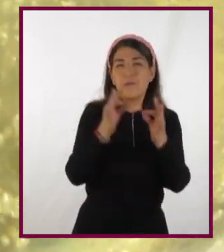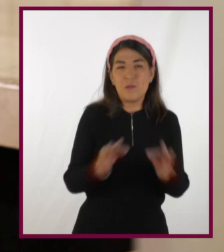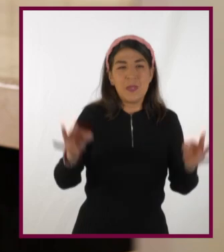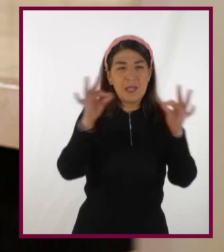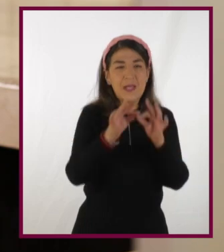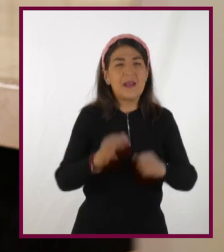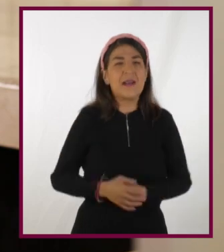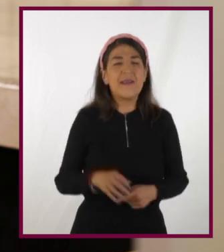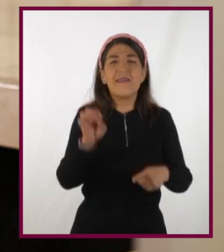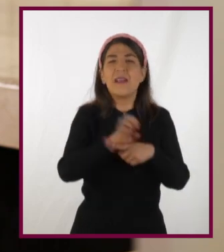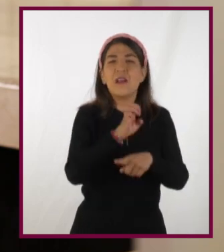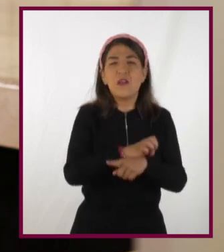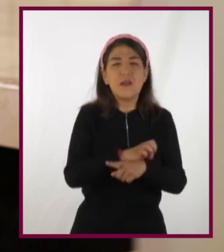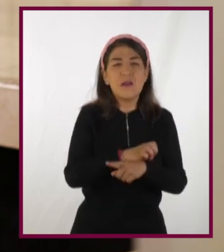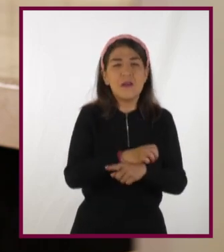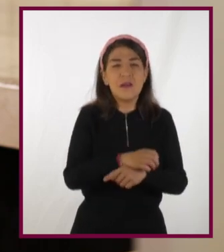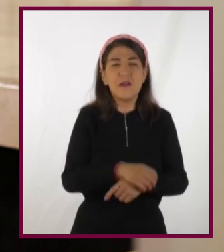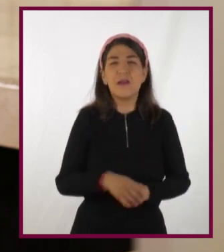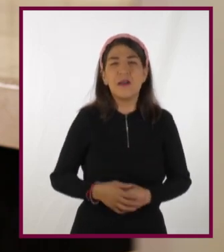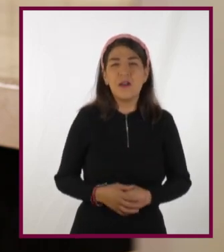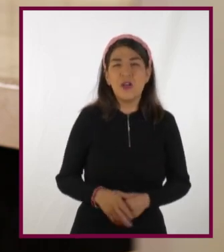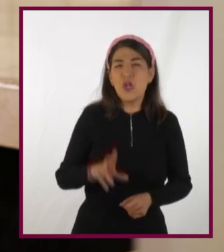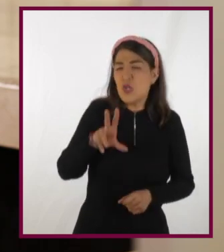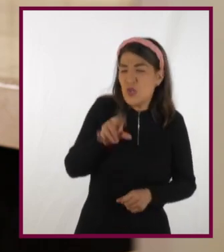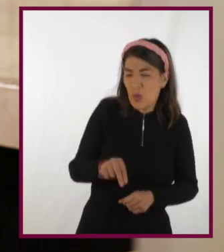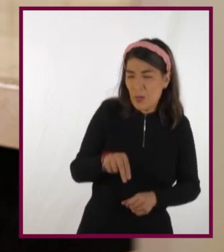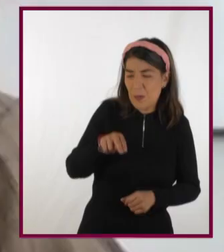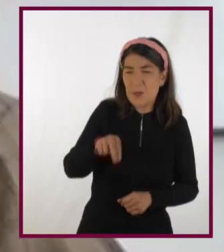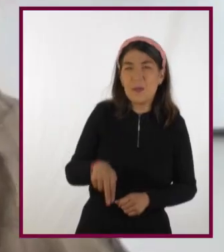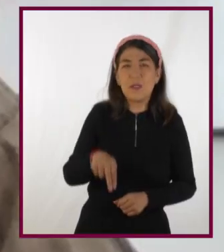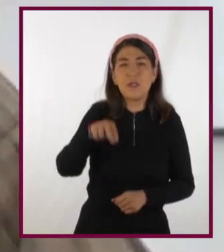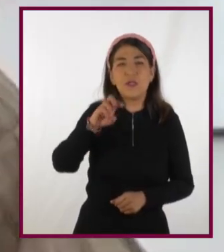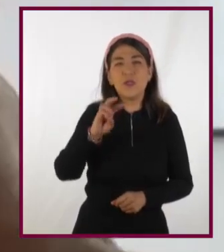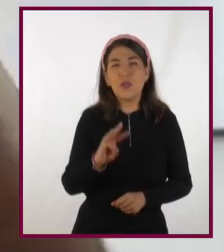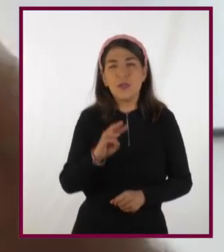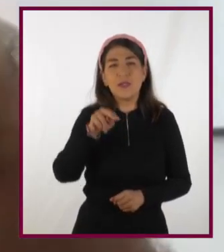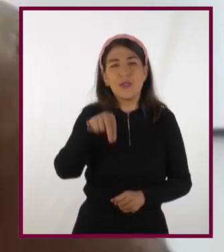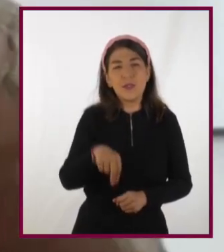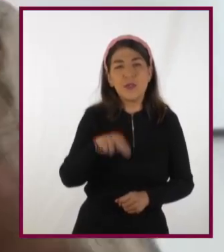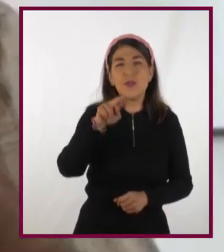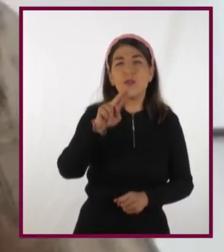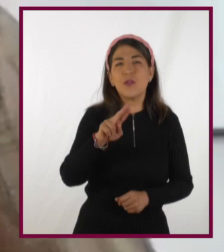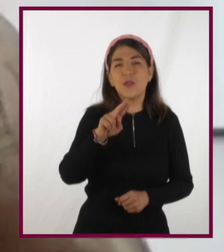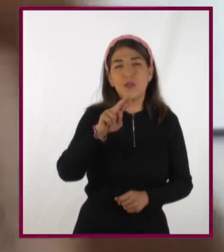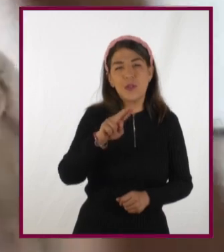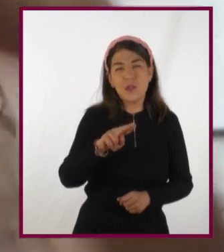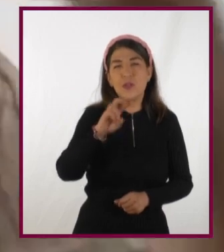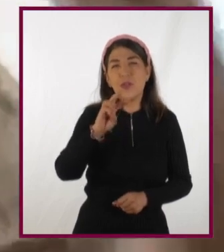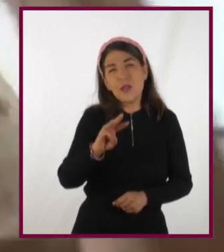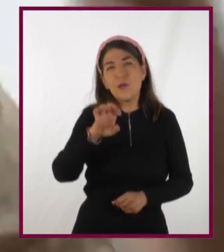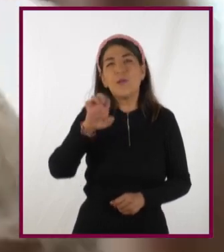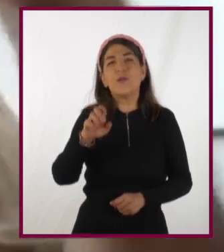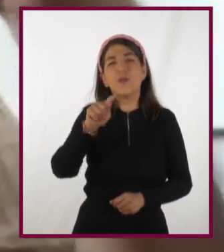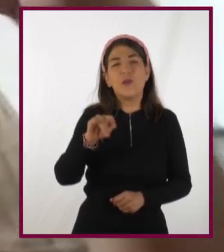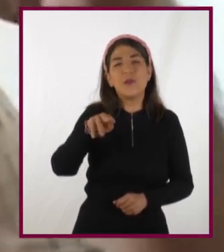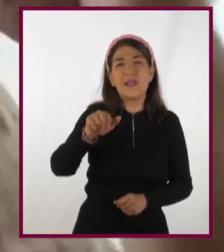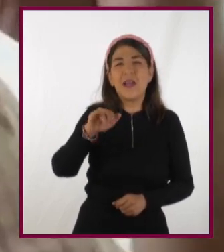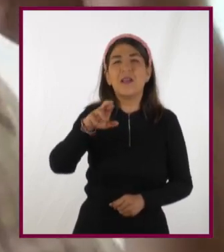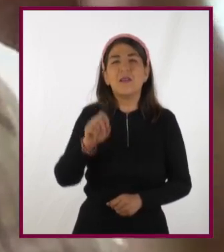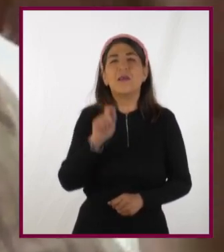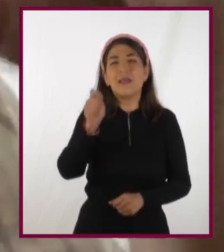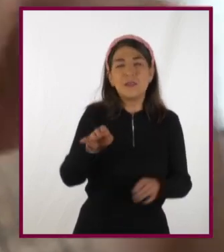relevancia. ¿Y entonces qué sería un fluido no newtoniano? Ok, en un fluido no newtoniano justamente no tenemos esta relación